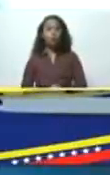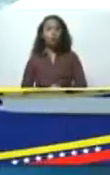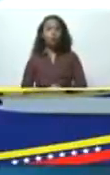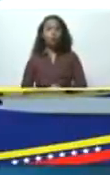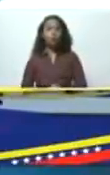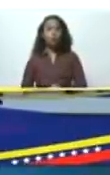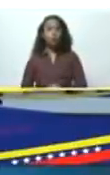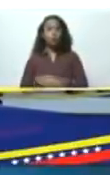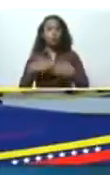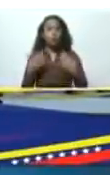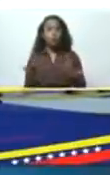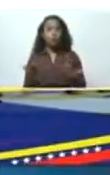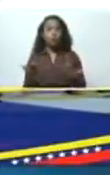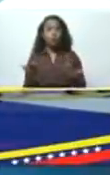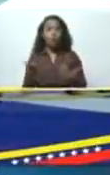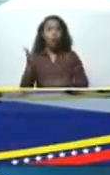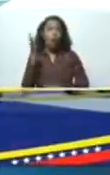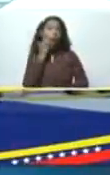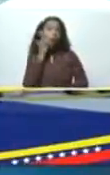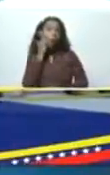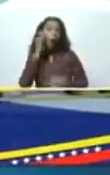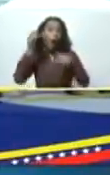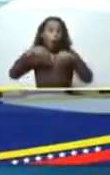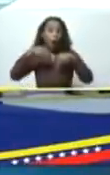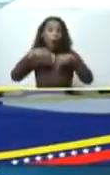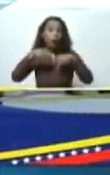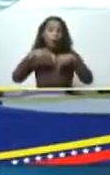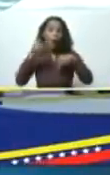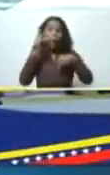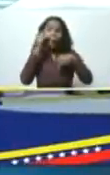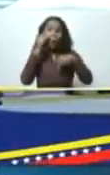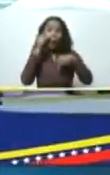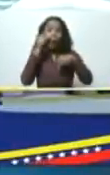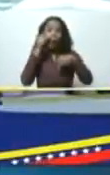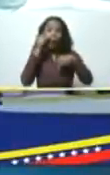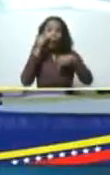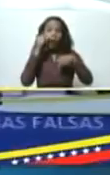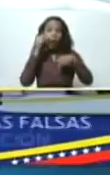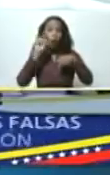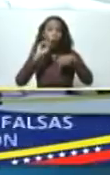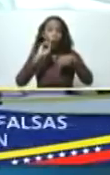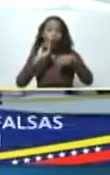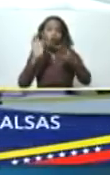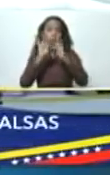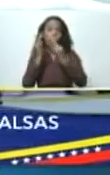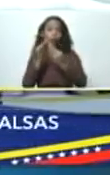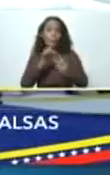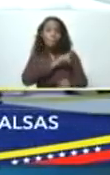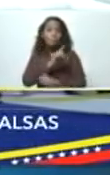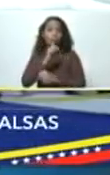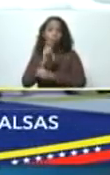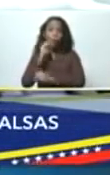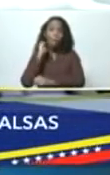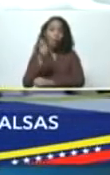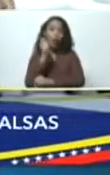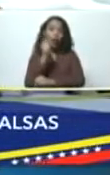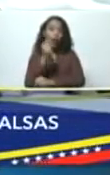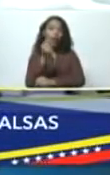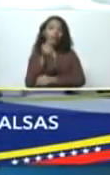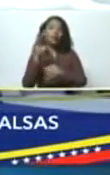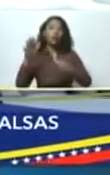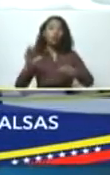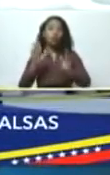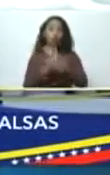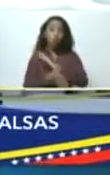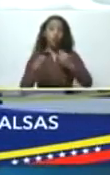en que la mamá aquí, el papá o los familiares le están mandando billetes para que sobrevivan